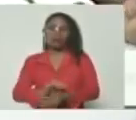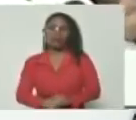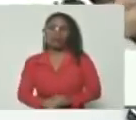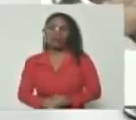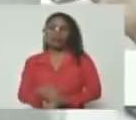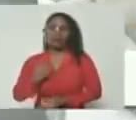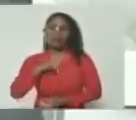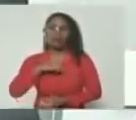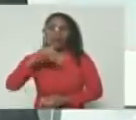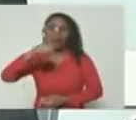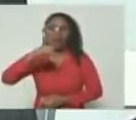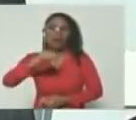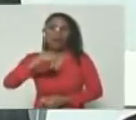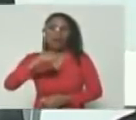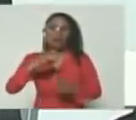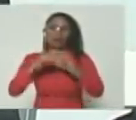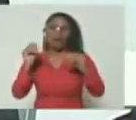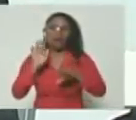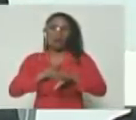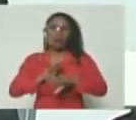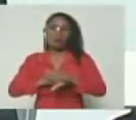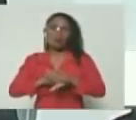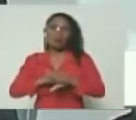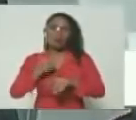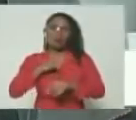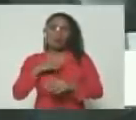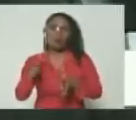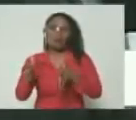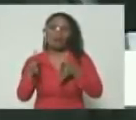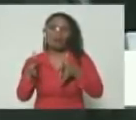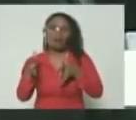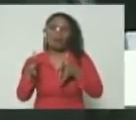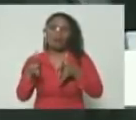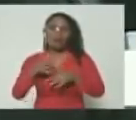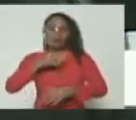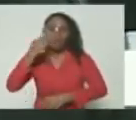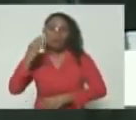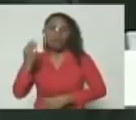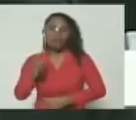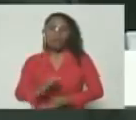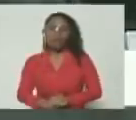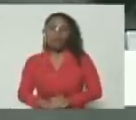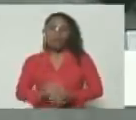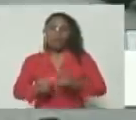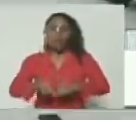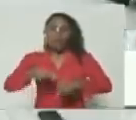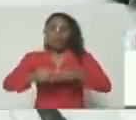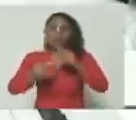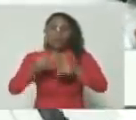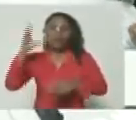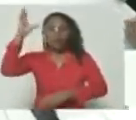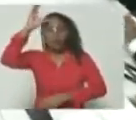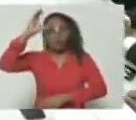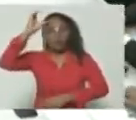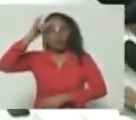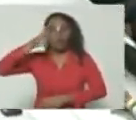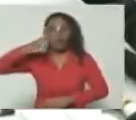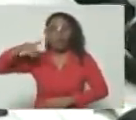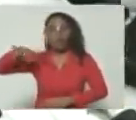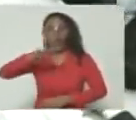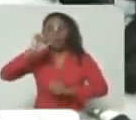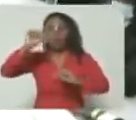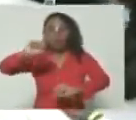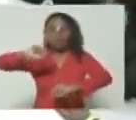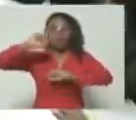Estamos aquí y todo lo que nos hemos ganado, nos lo hemos ganado con la verdad. Construyendo conciencia de un pueblo